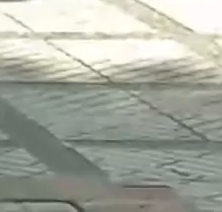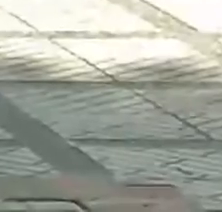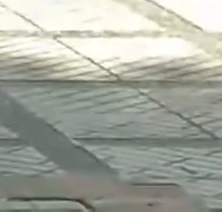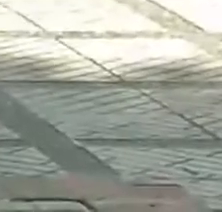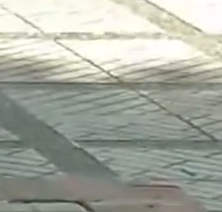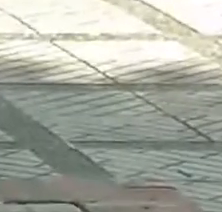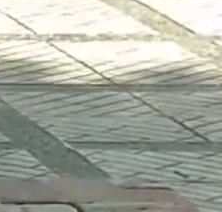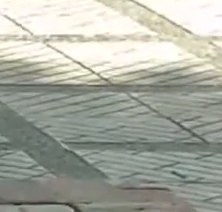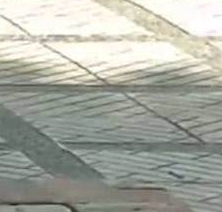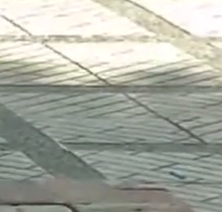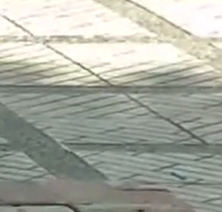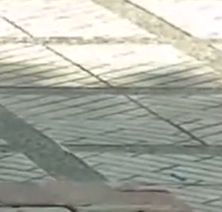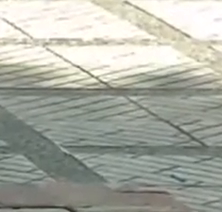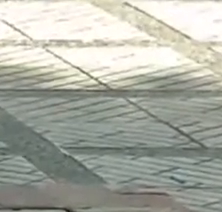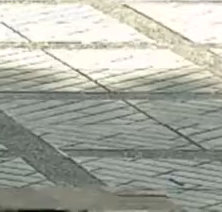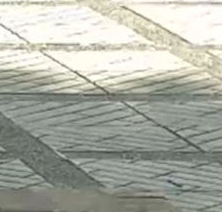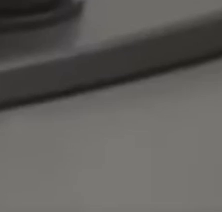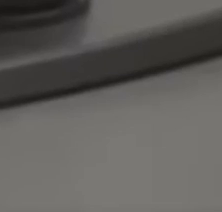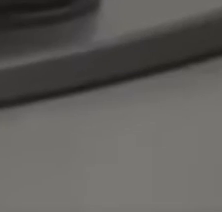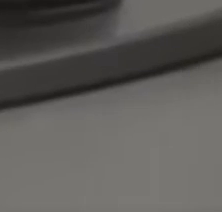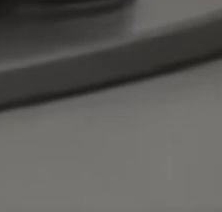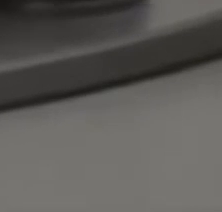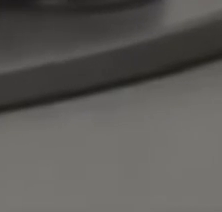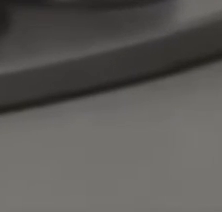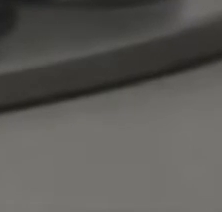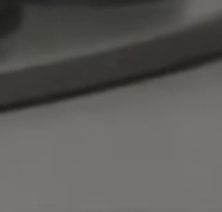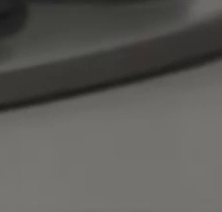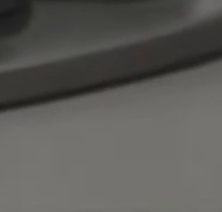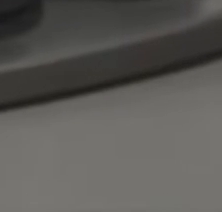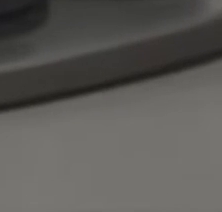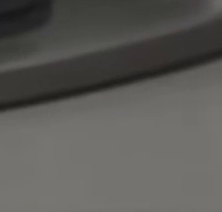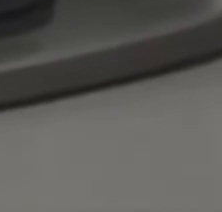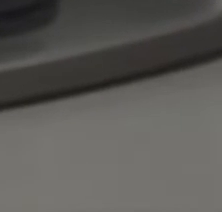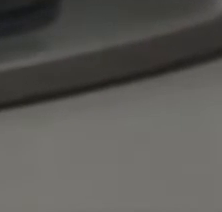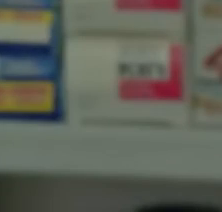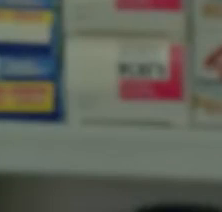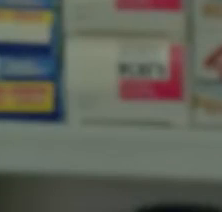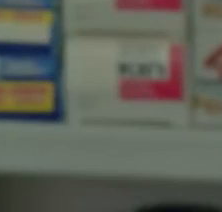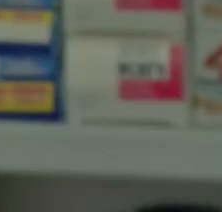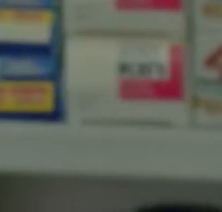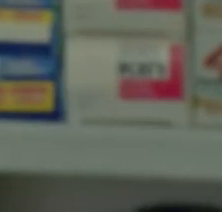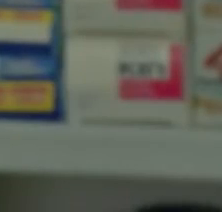pronto se espera que las empresas hagan los ajustes pertinentes en su producción para cubrir las necesidades de los usuarios